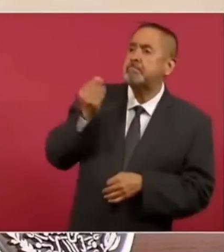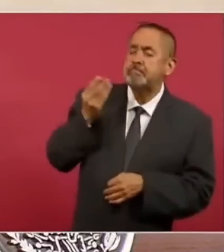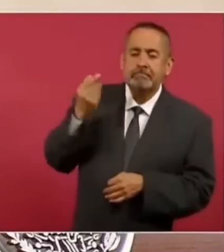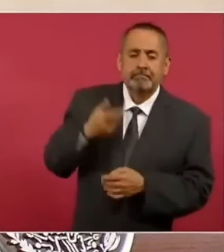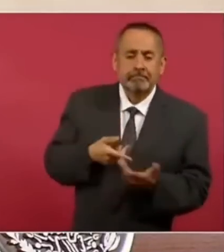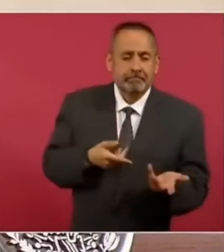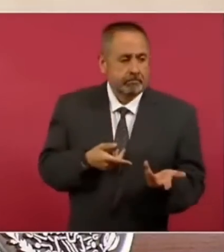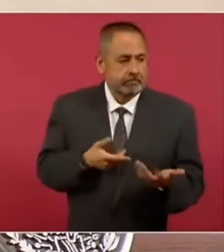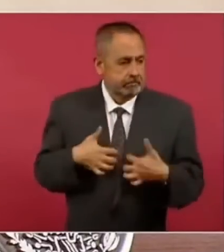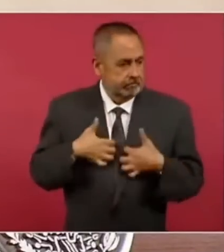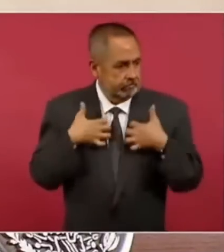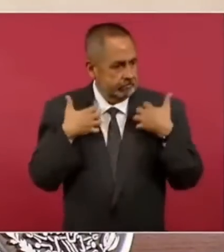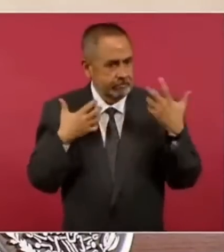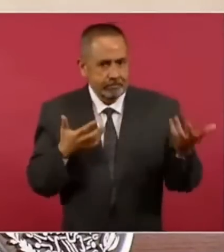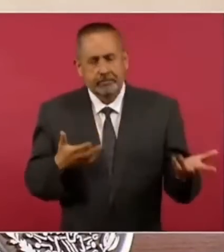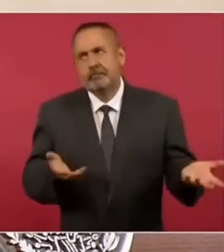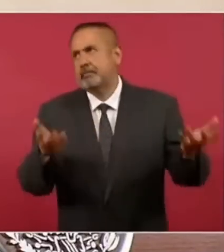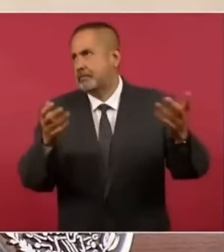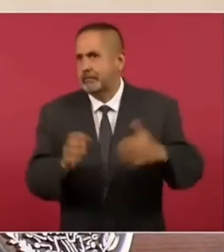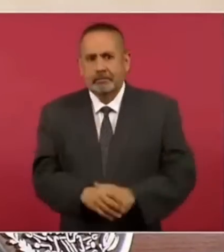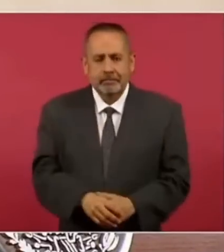Y todavía se enojan.